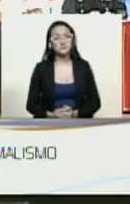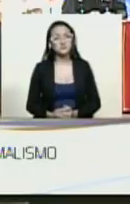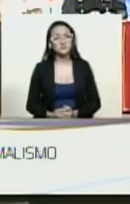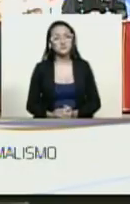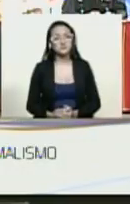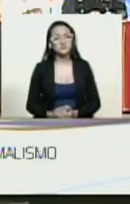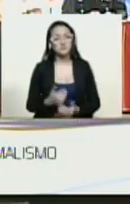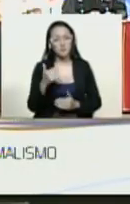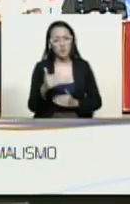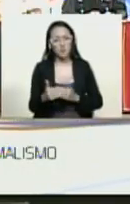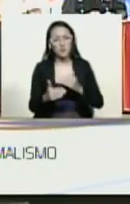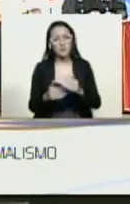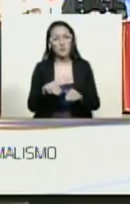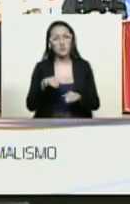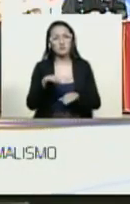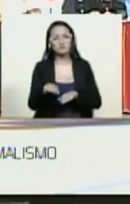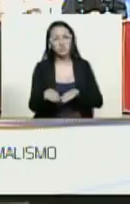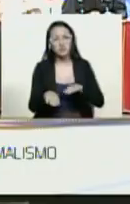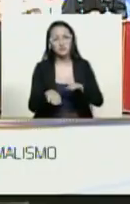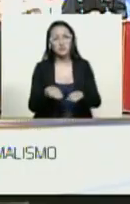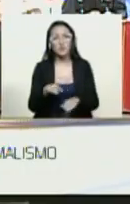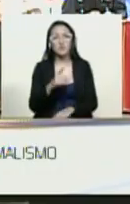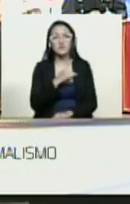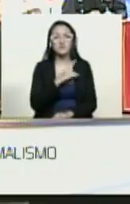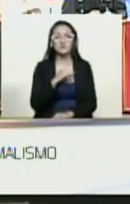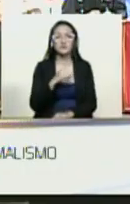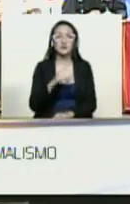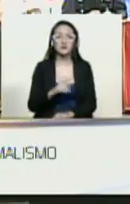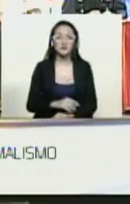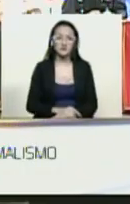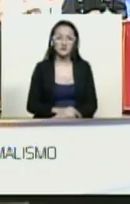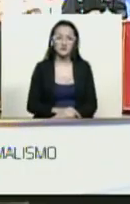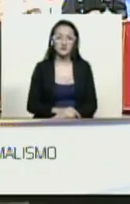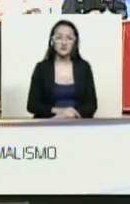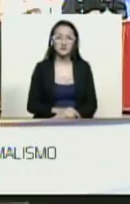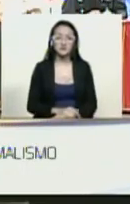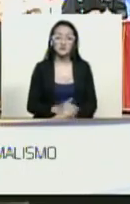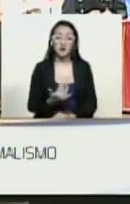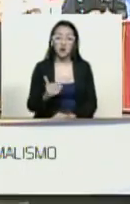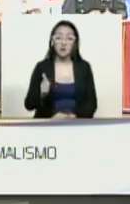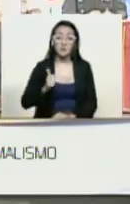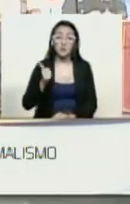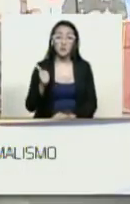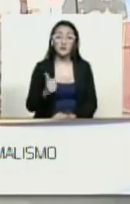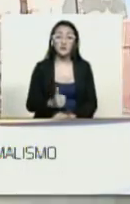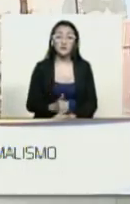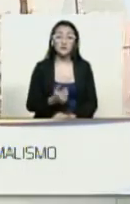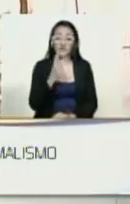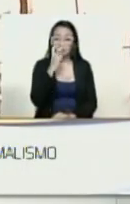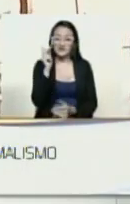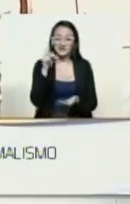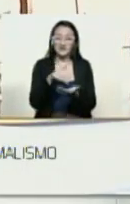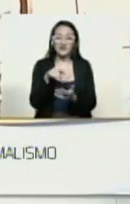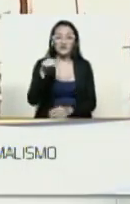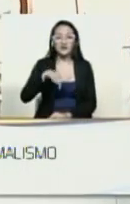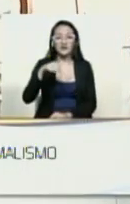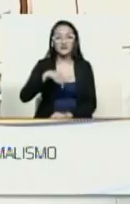Vayamos avanzando en la Universidad Nacional Experimental. Aprovecho esta visita en